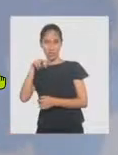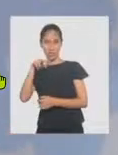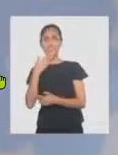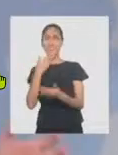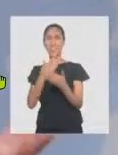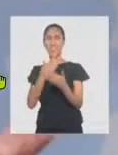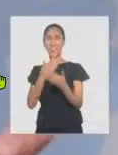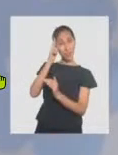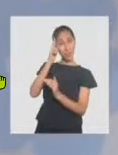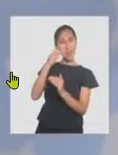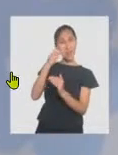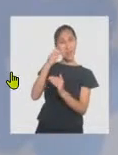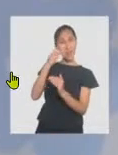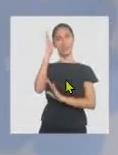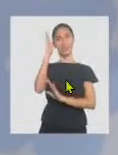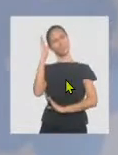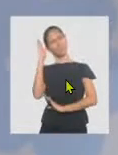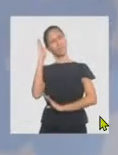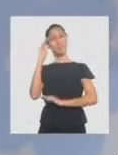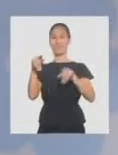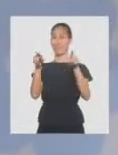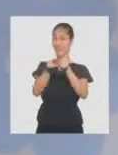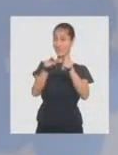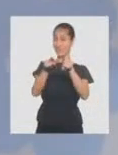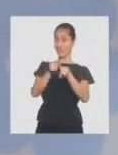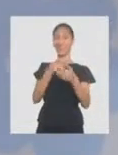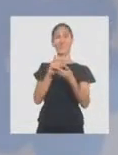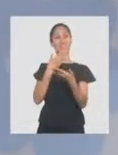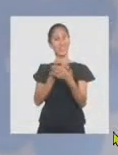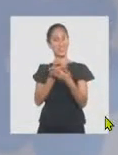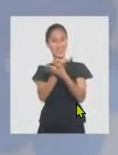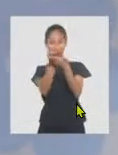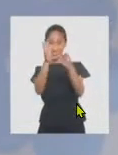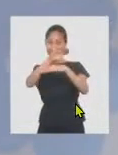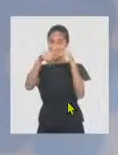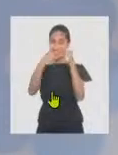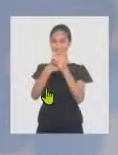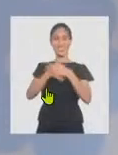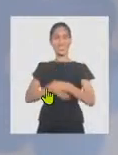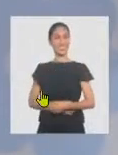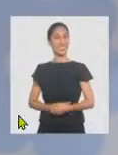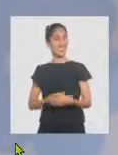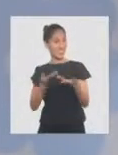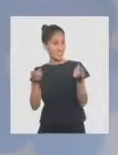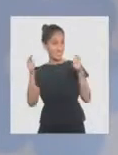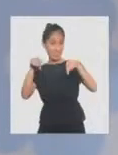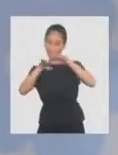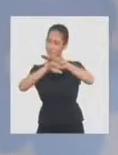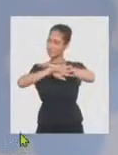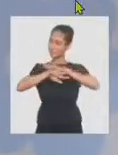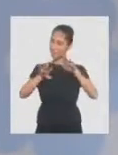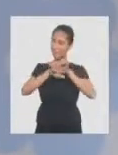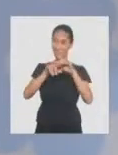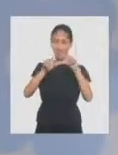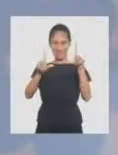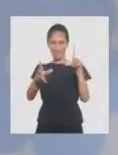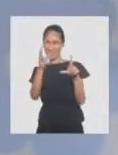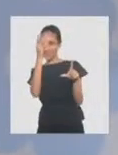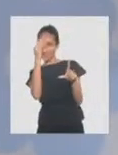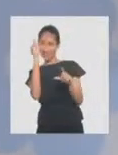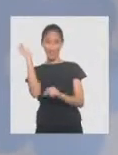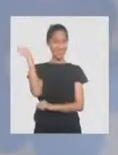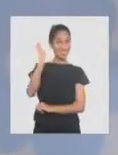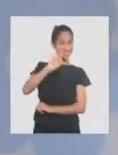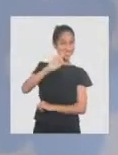Son invitado. Gracias, señor Maniquí. Y por supuesto, gracias a todas y todos ustedes. Eso ha sido todo lo que hemos